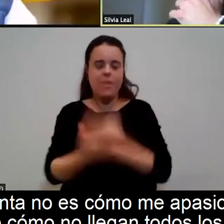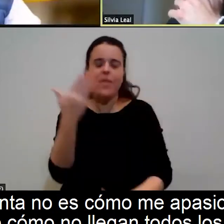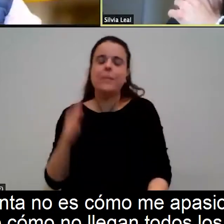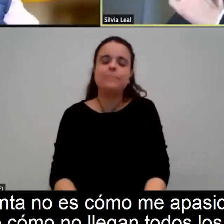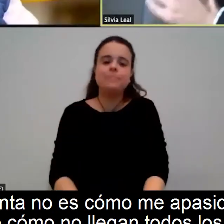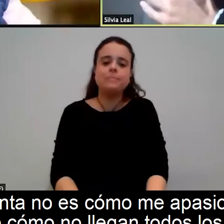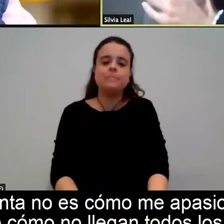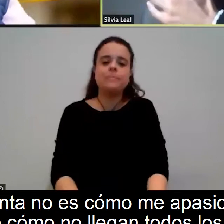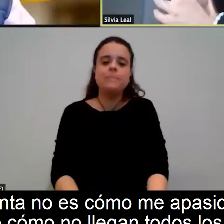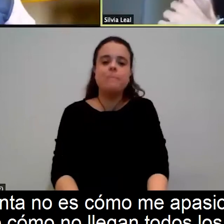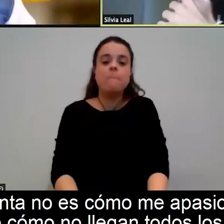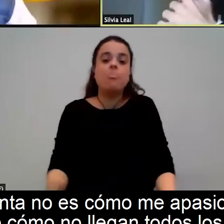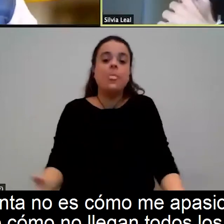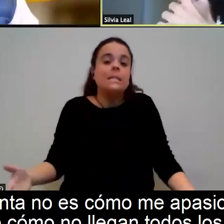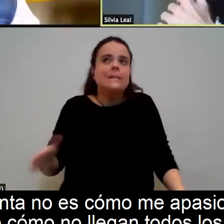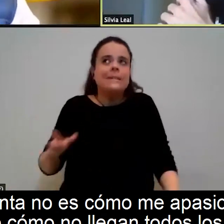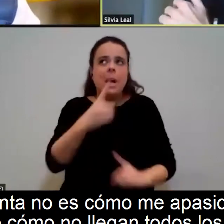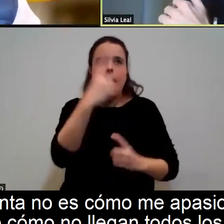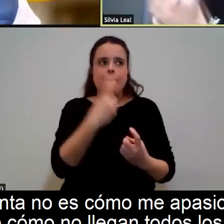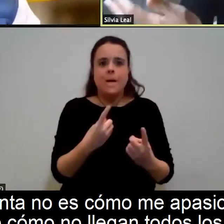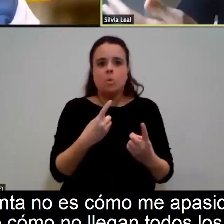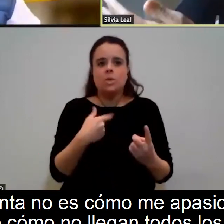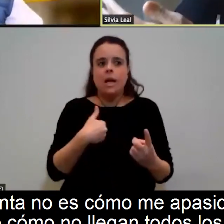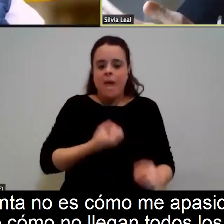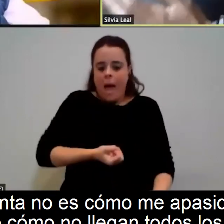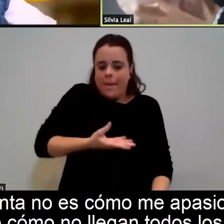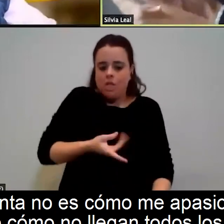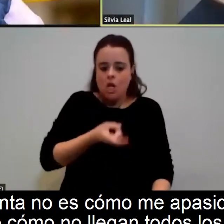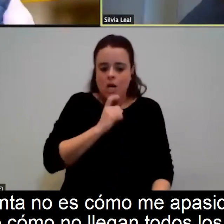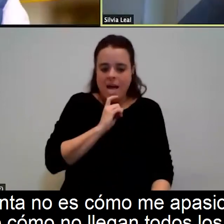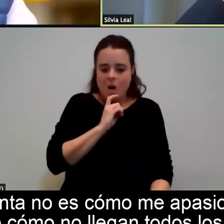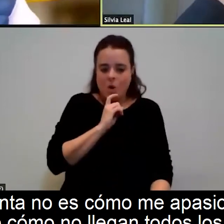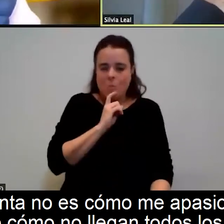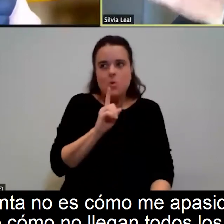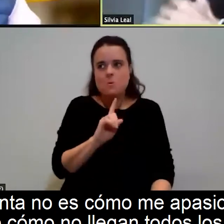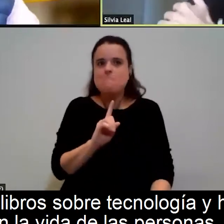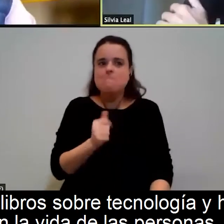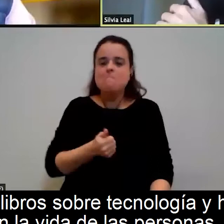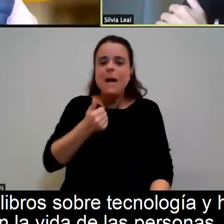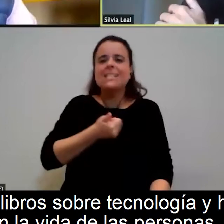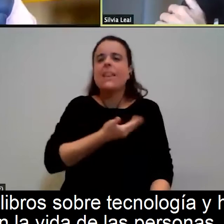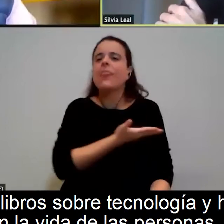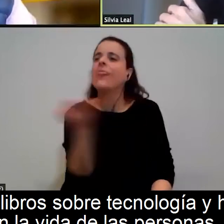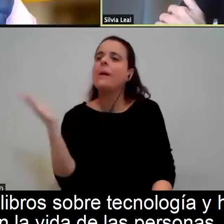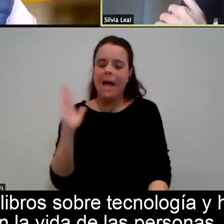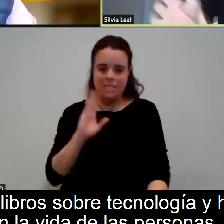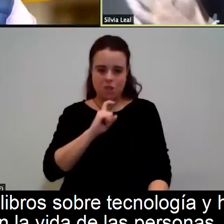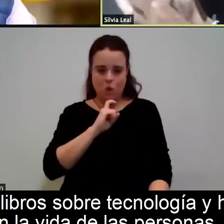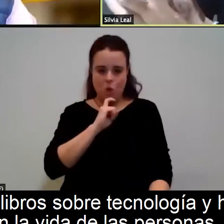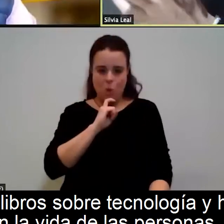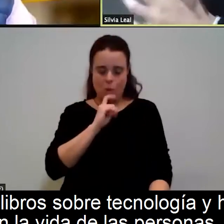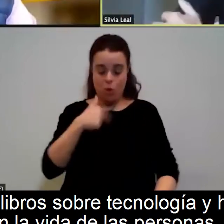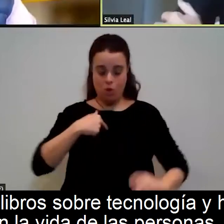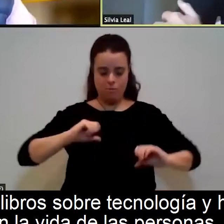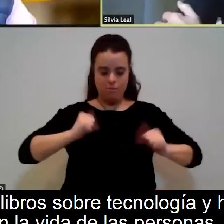no es cómo me apasiona este tema o cómo llego, sino cómo nos llegan los demás, todos los demás, ¿no? Porque, claro, empiezas a